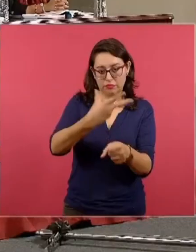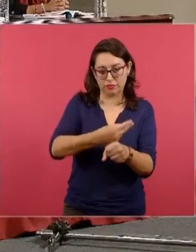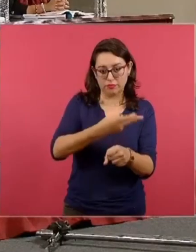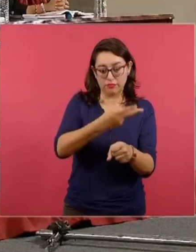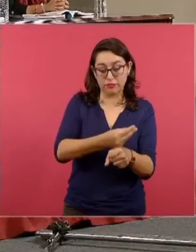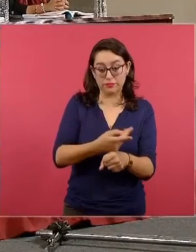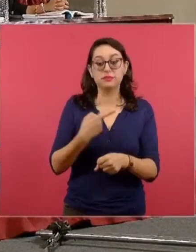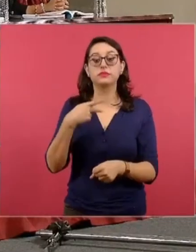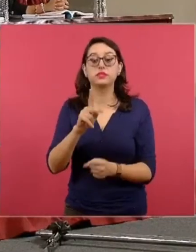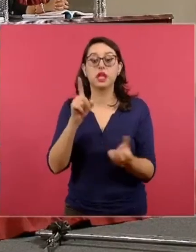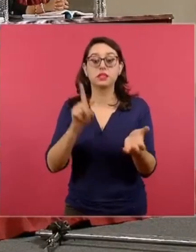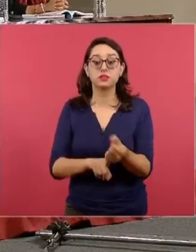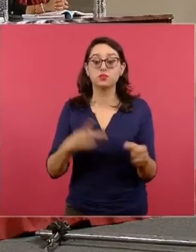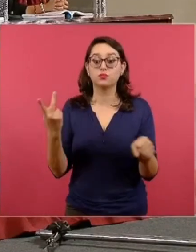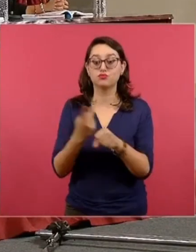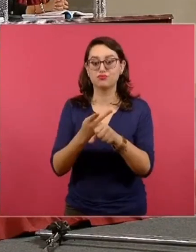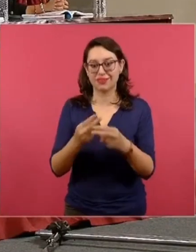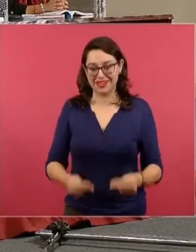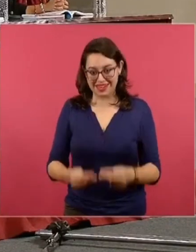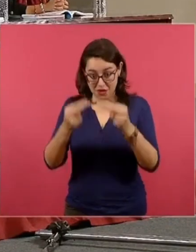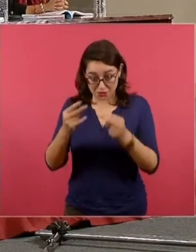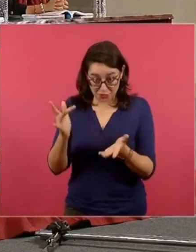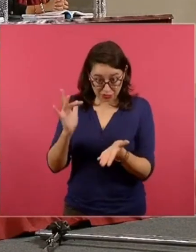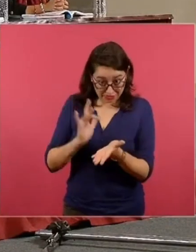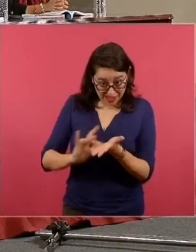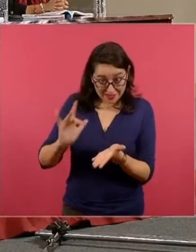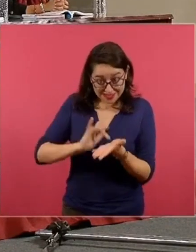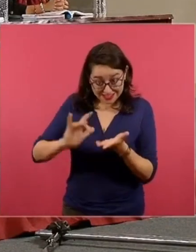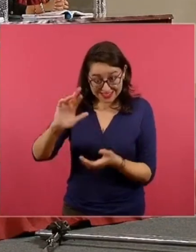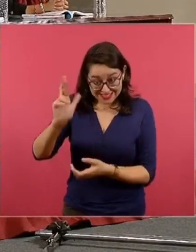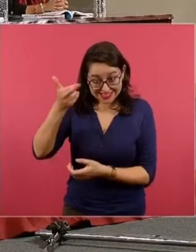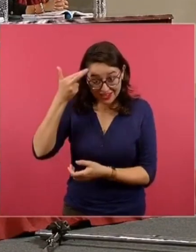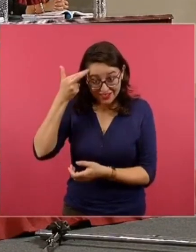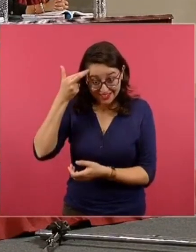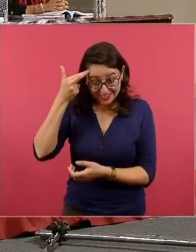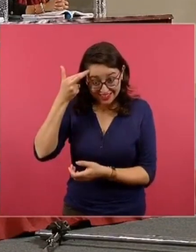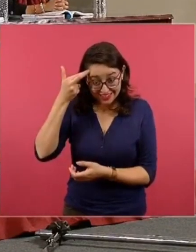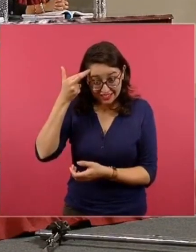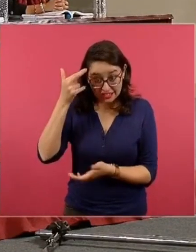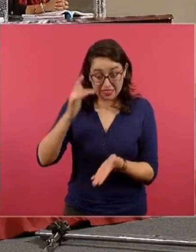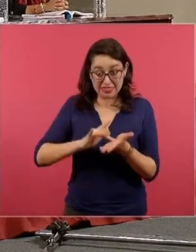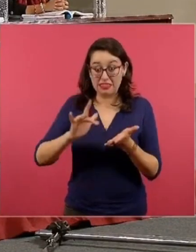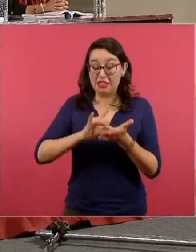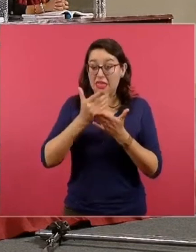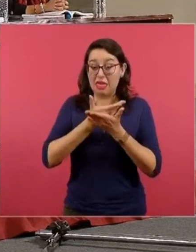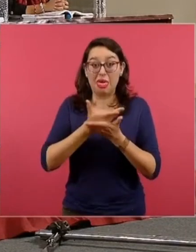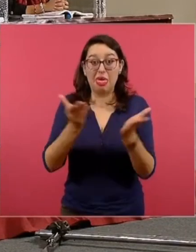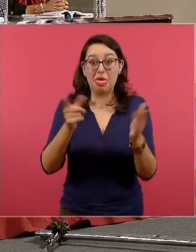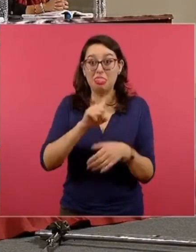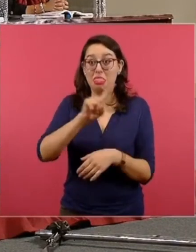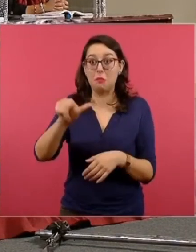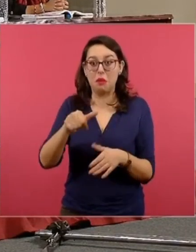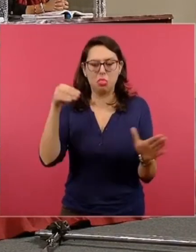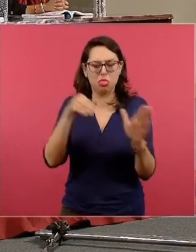al libro de texto como chivo expiatorio para que se desviara la atención de aquel proceso mal hecho. Y sí, este proceso, ¿en qué